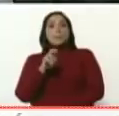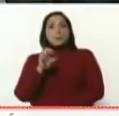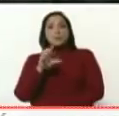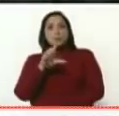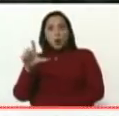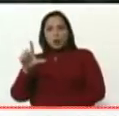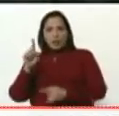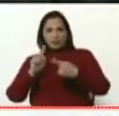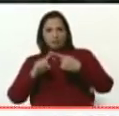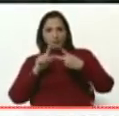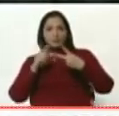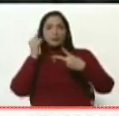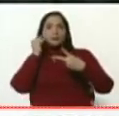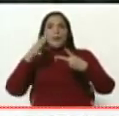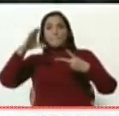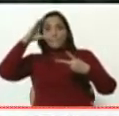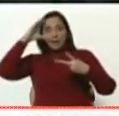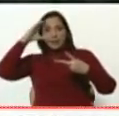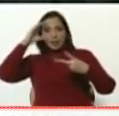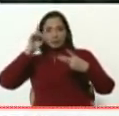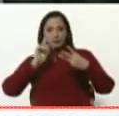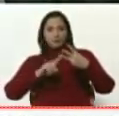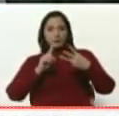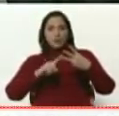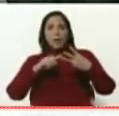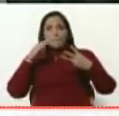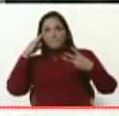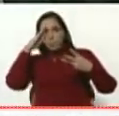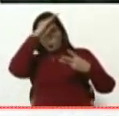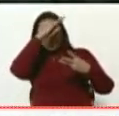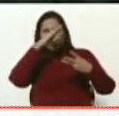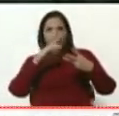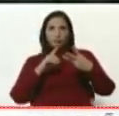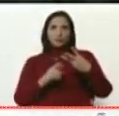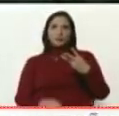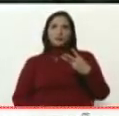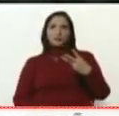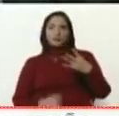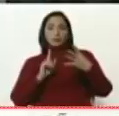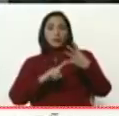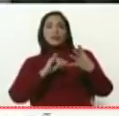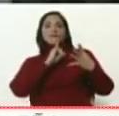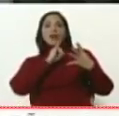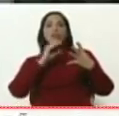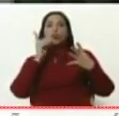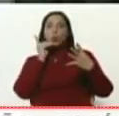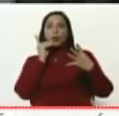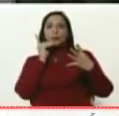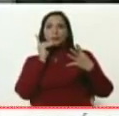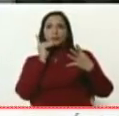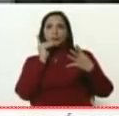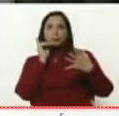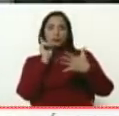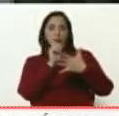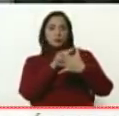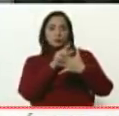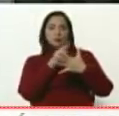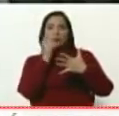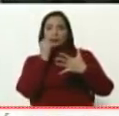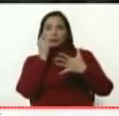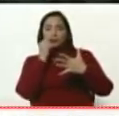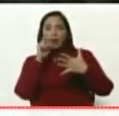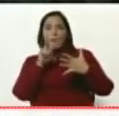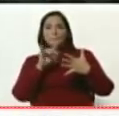señora Bachelet, señor Bolsonaro, Iván Duque, señor